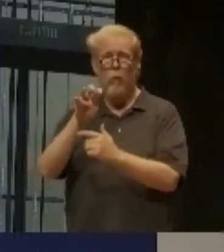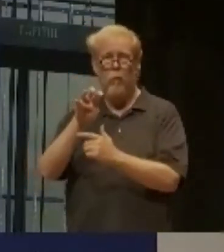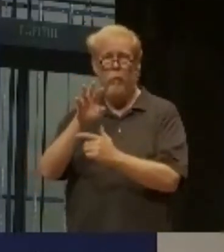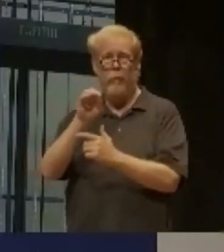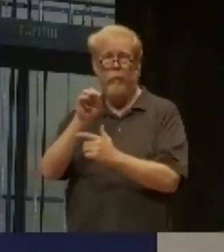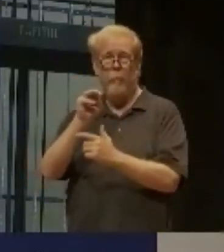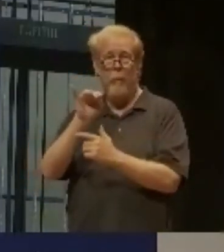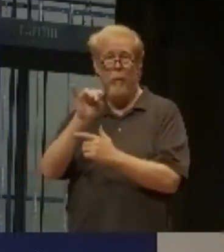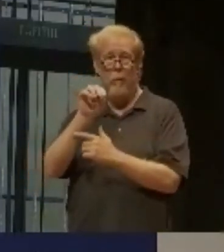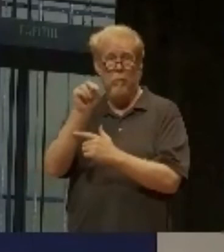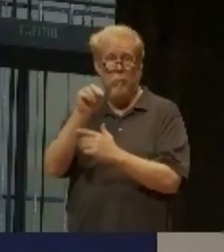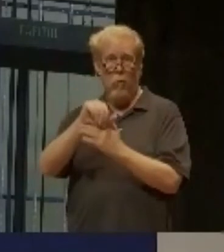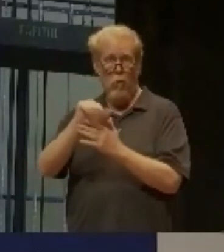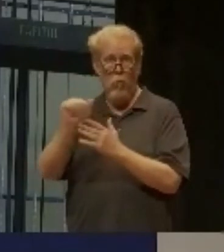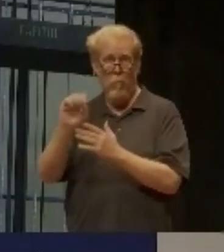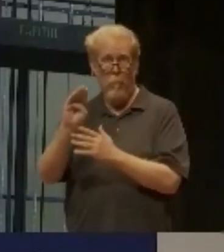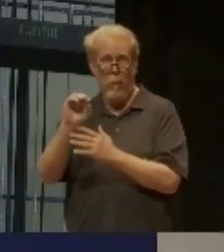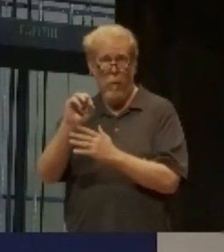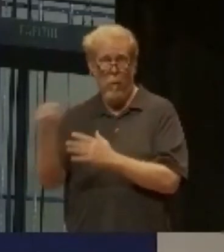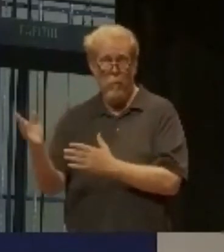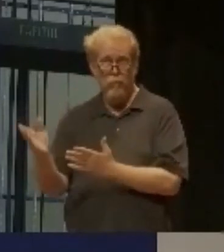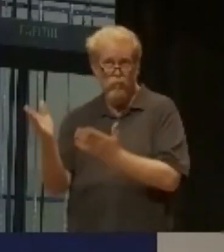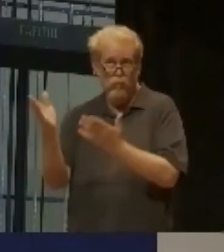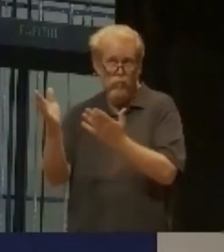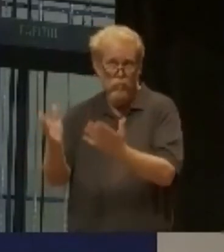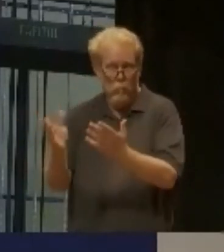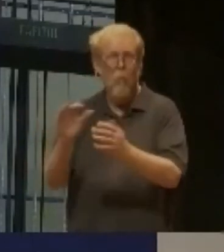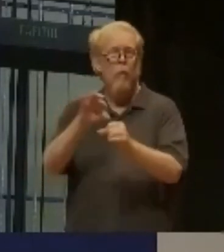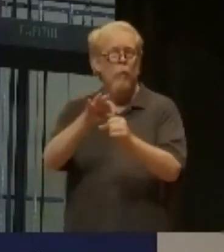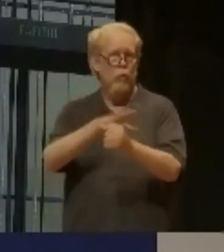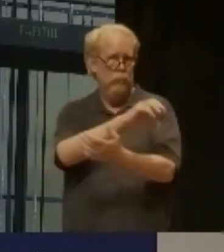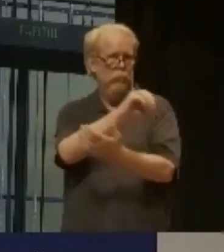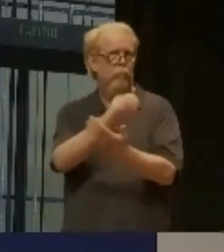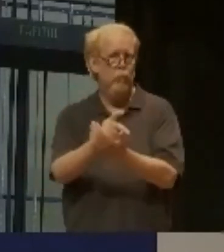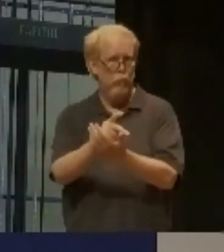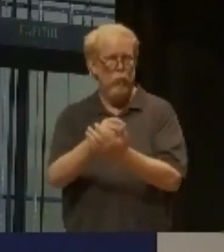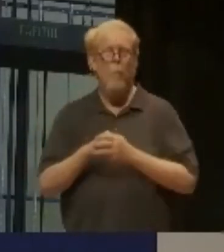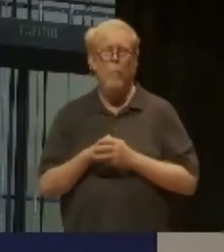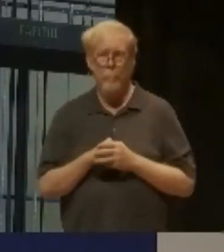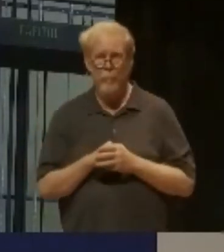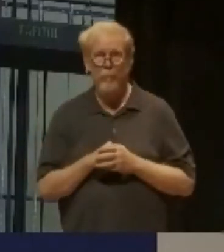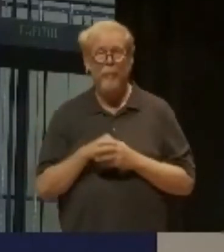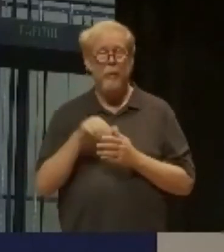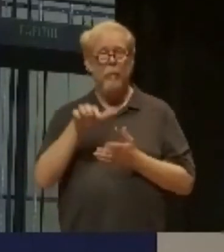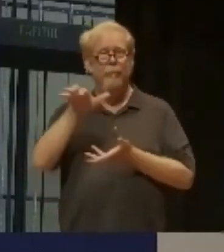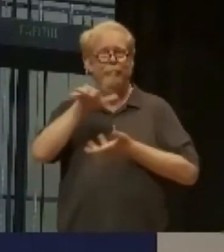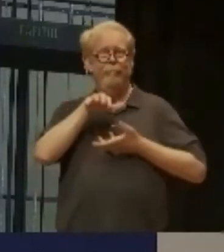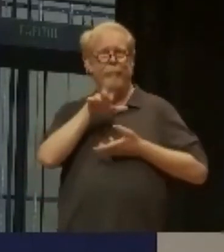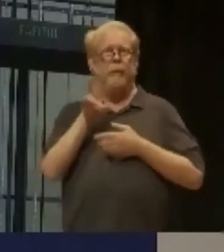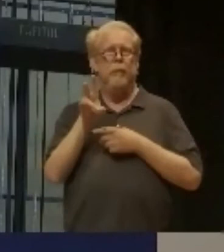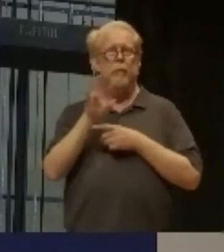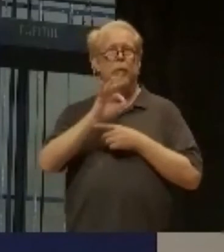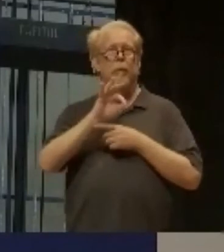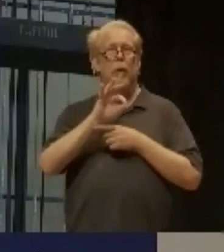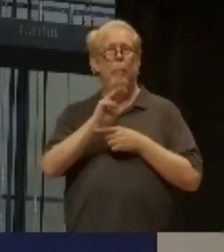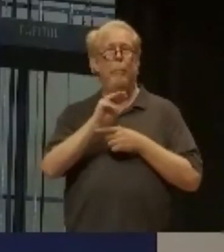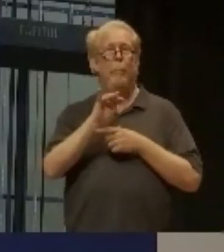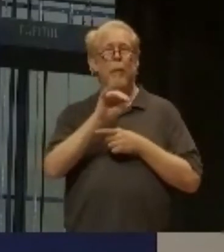de $400,000 en el 2016, el cual los votantes votaron unánimemente. Burbank recibió